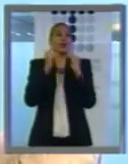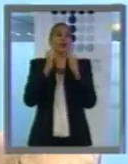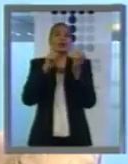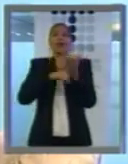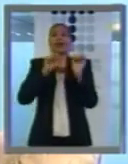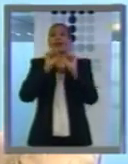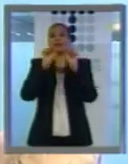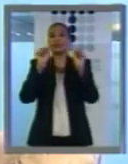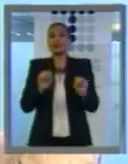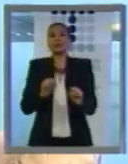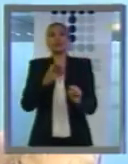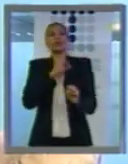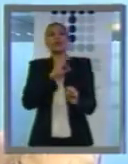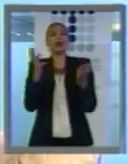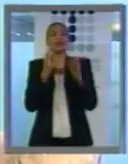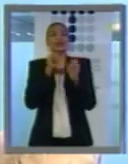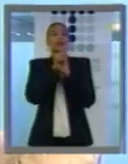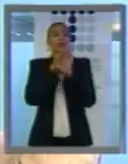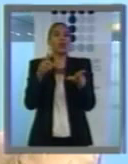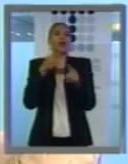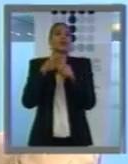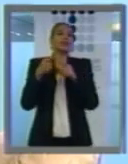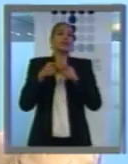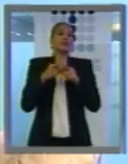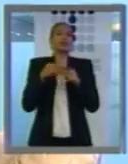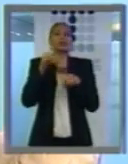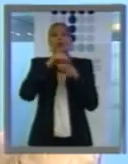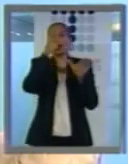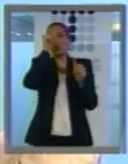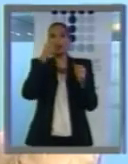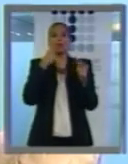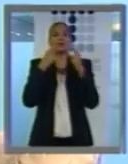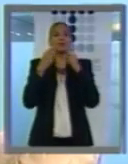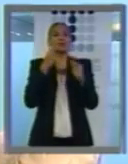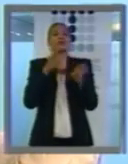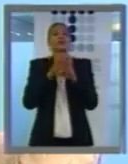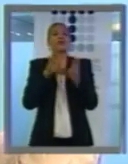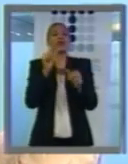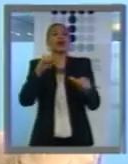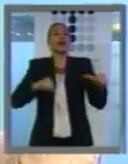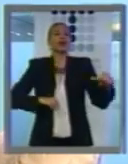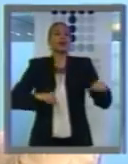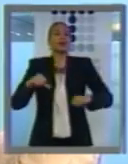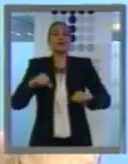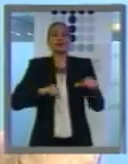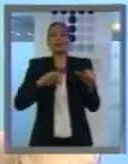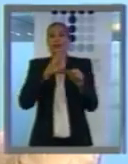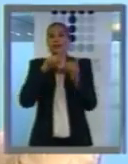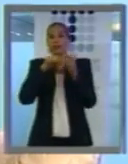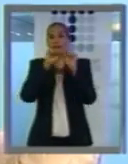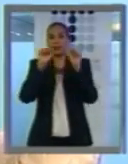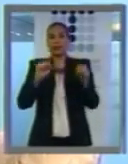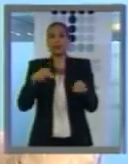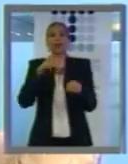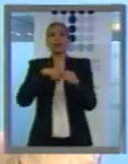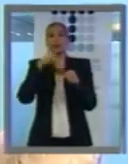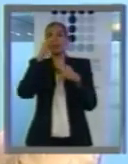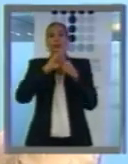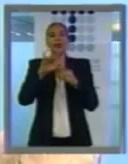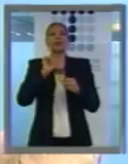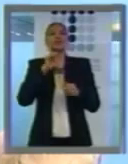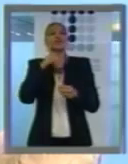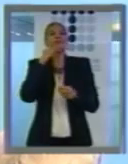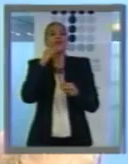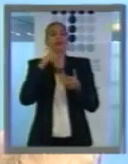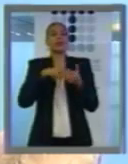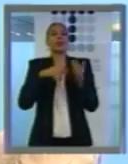sistema, y ellos pues elaboran informes, dan seguimiento a acuerdos, coordinan acciones. Y en el caso del Sistema Nacional Anticorrupción, pues está el